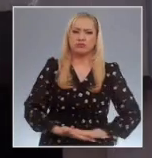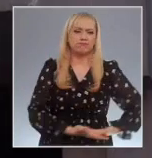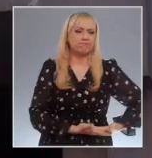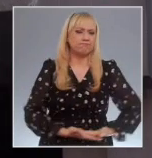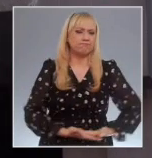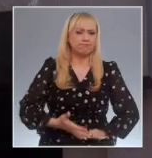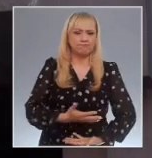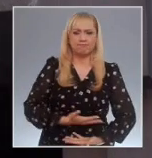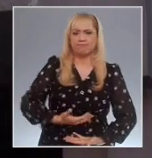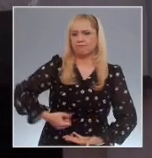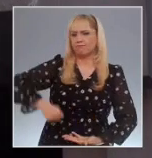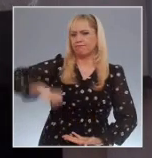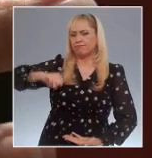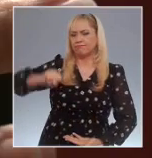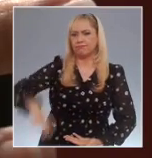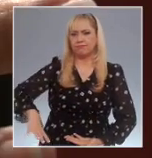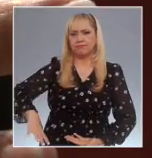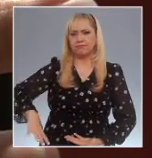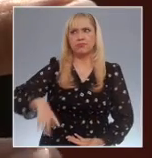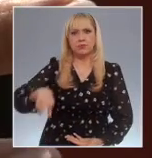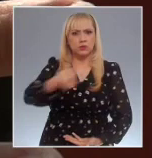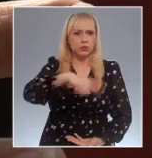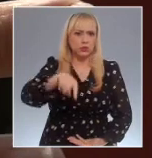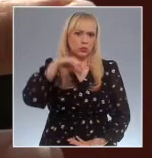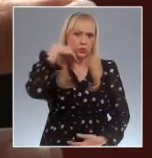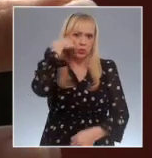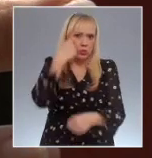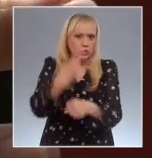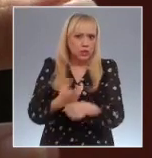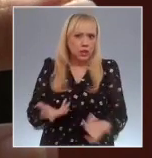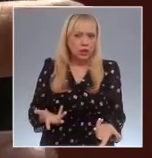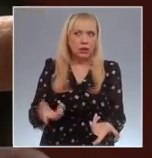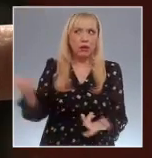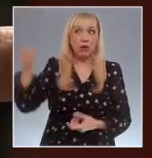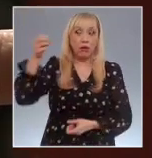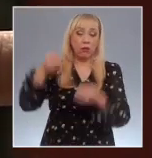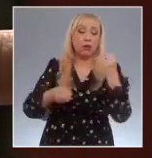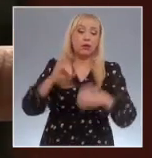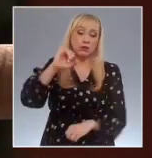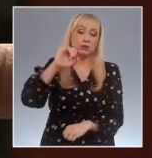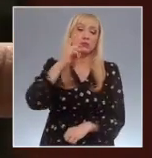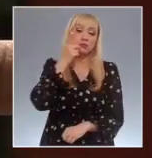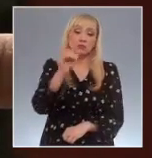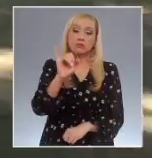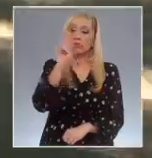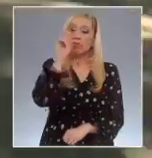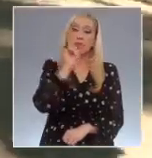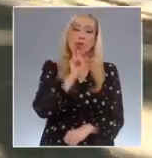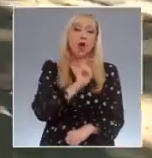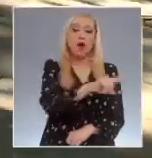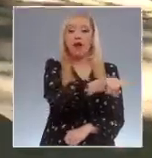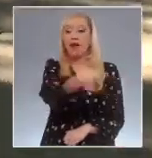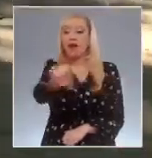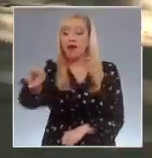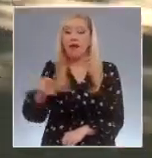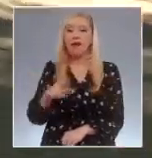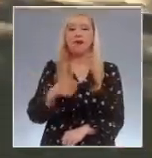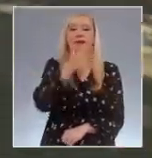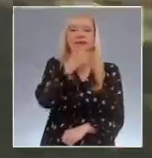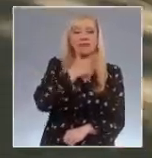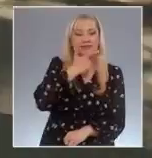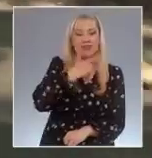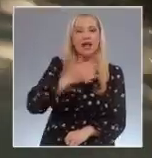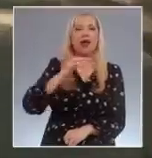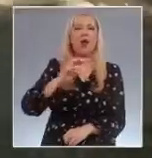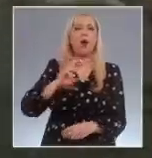Corte reconoció, entre otros temas, que las mujeres y personas gestantes son las únicas titulares del derecho a decidir con quién quieren y cómo